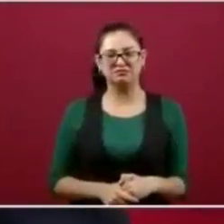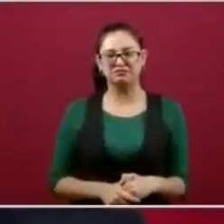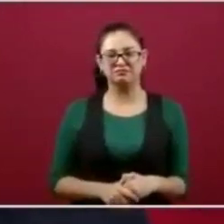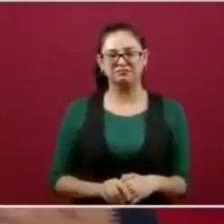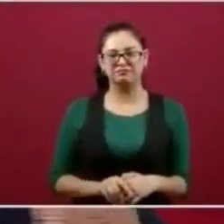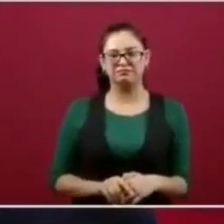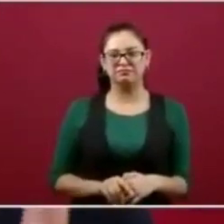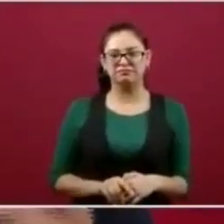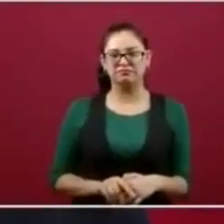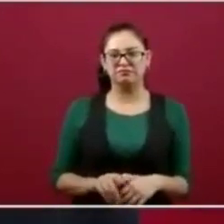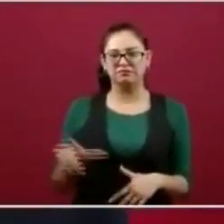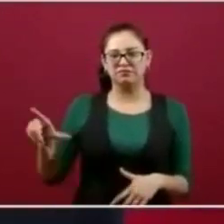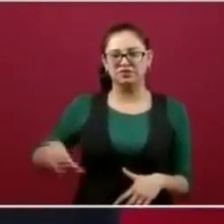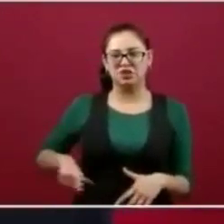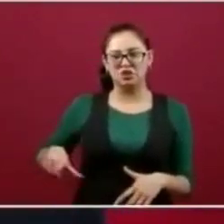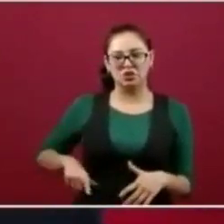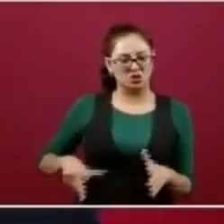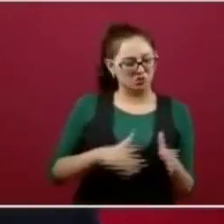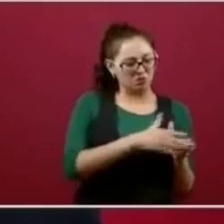se